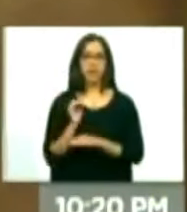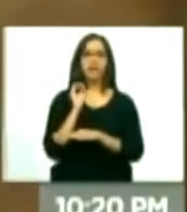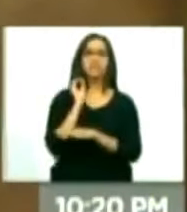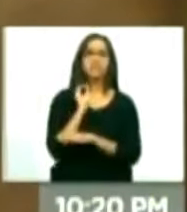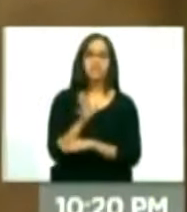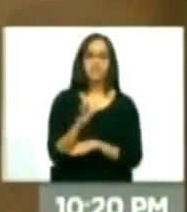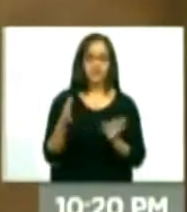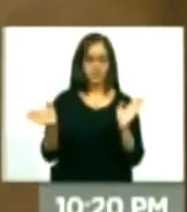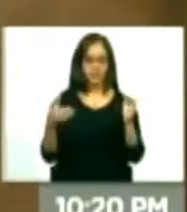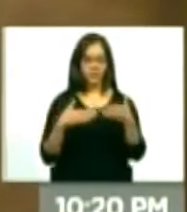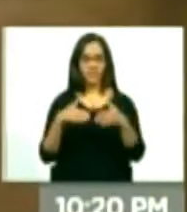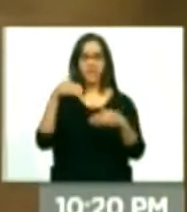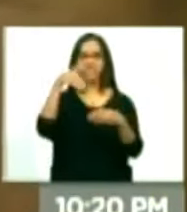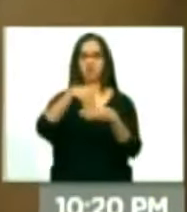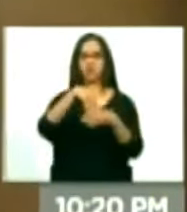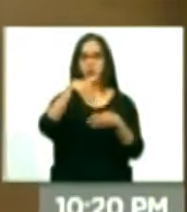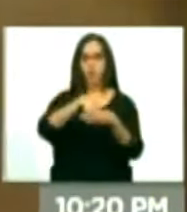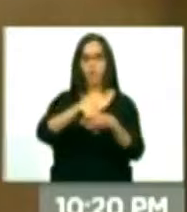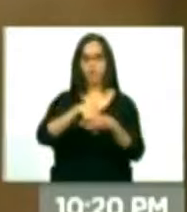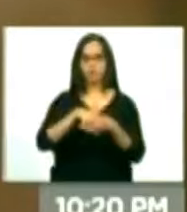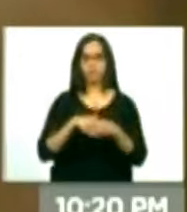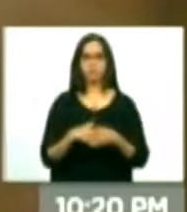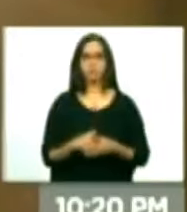electoral. ¿Cómo es que se llama el?